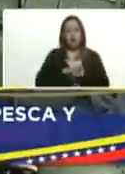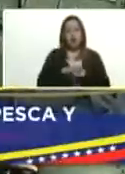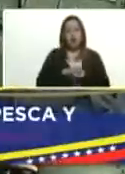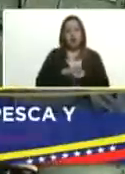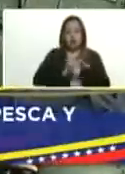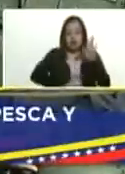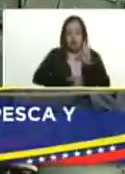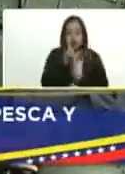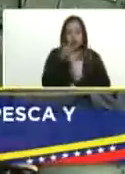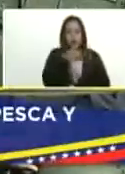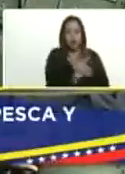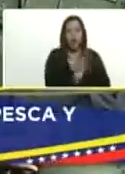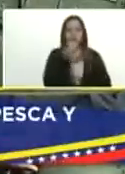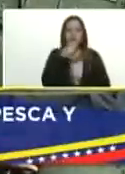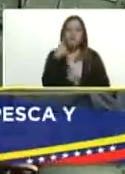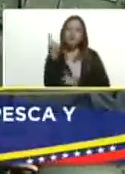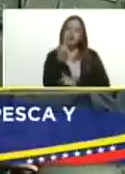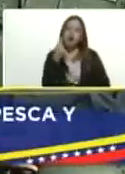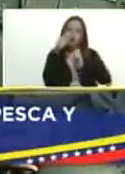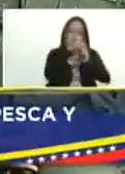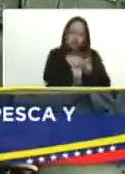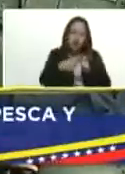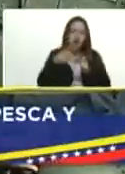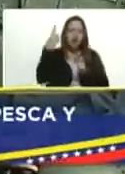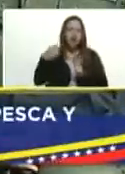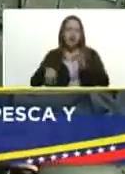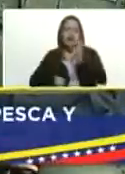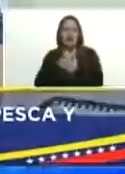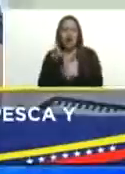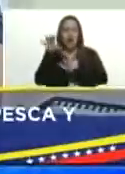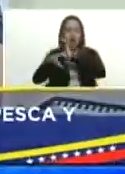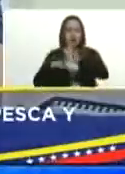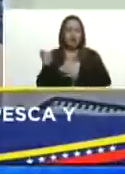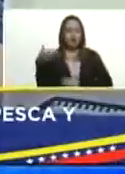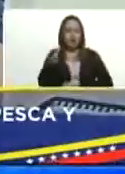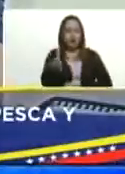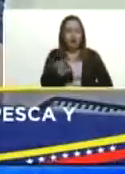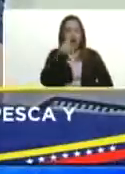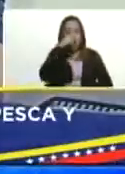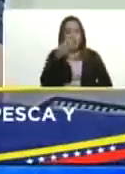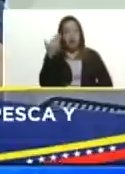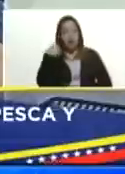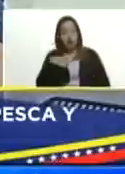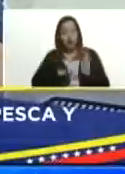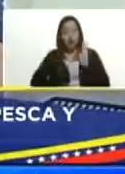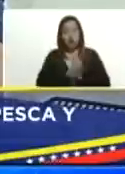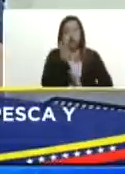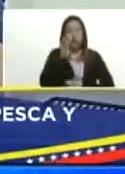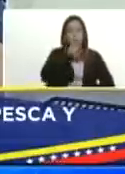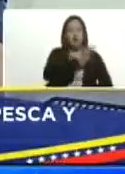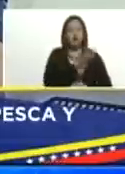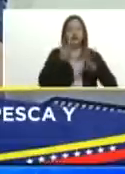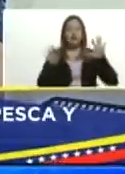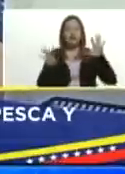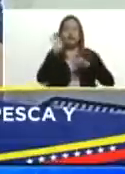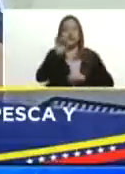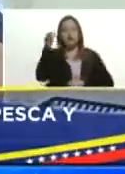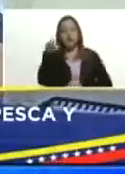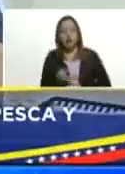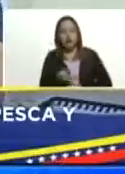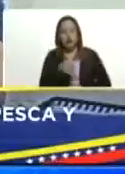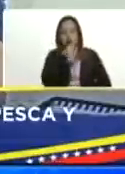posibilidad ya no de la captura, sino de la producción. El año pasado alcanzó un crecimiento del 49%. De